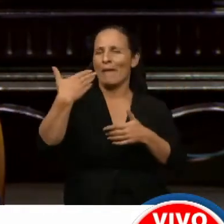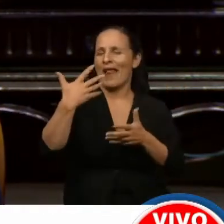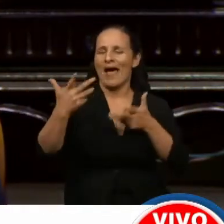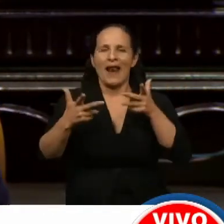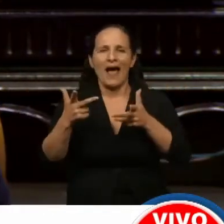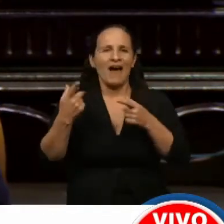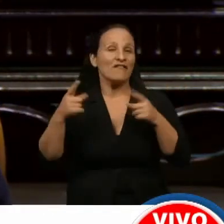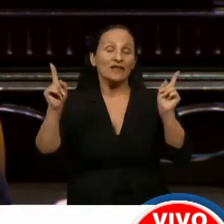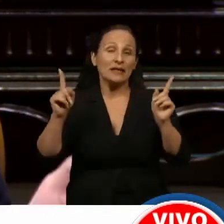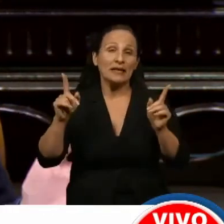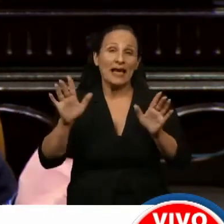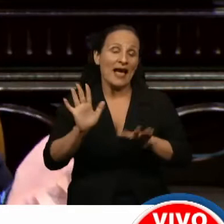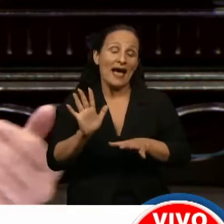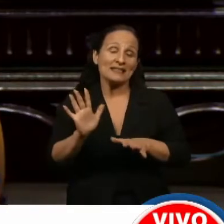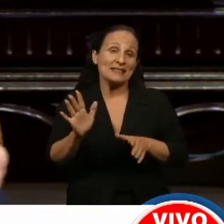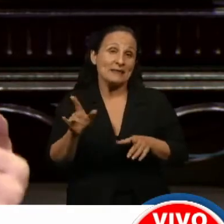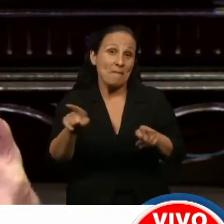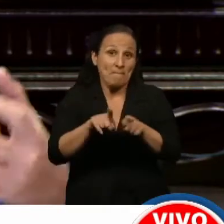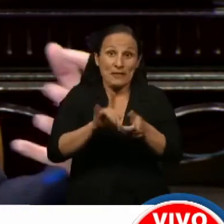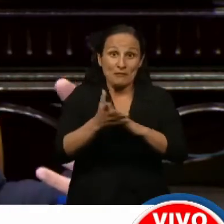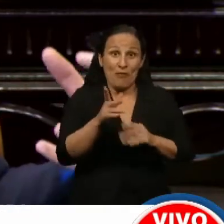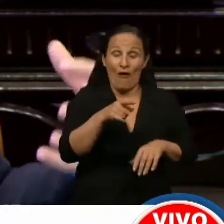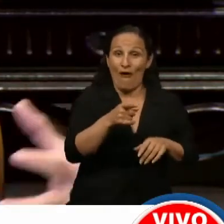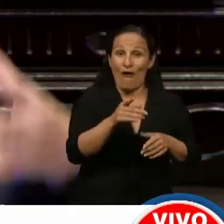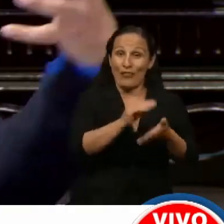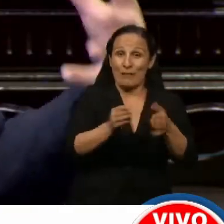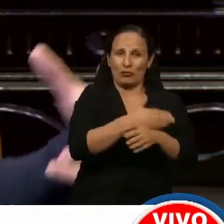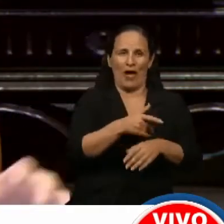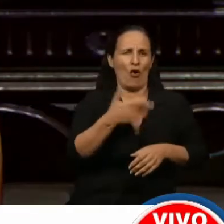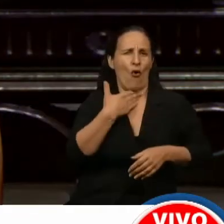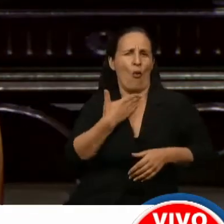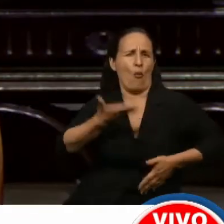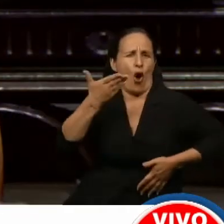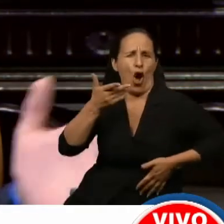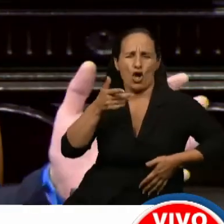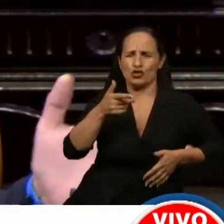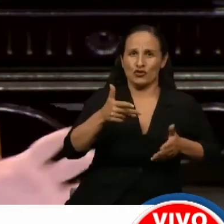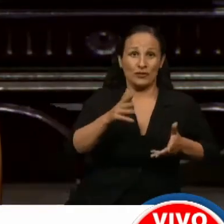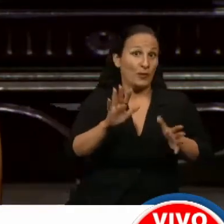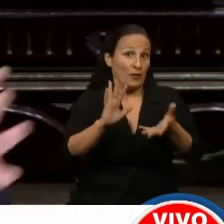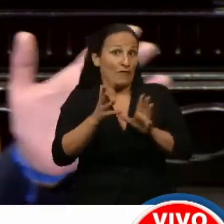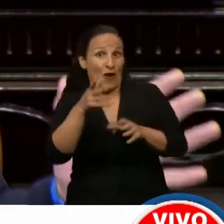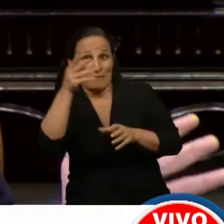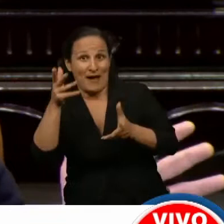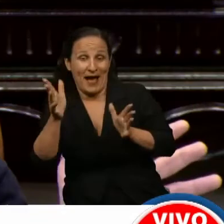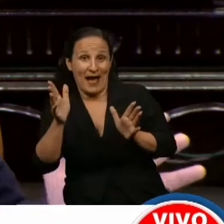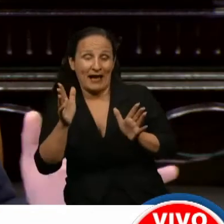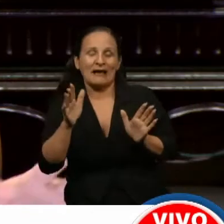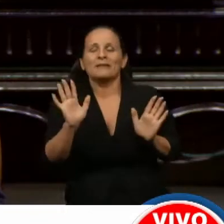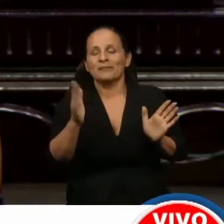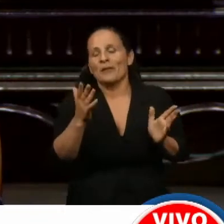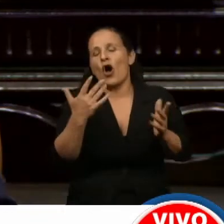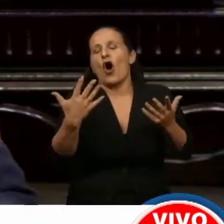casi con la misma enjundia que lo hace recién el diputado que me antecede la palabra, ¿no? La voz. No lo veo en ese sitio. Después están los